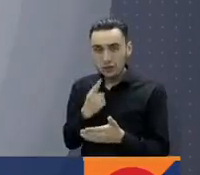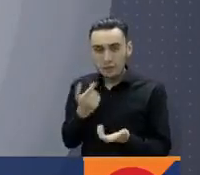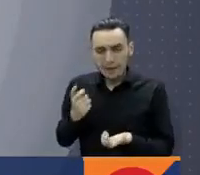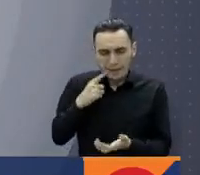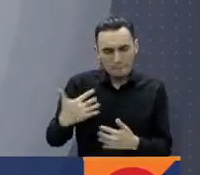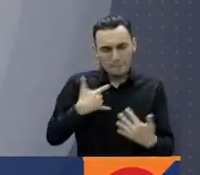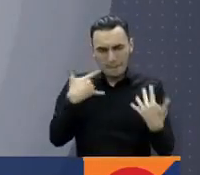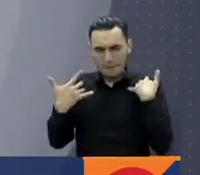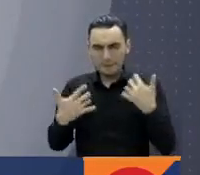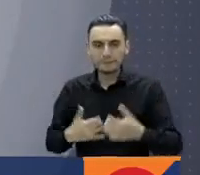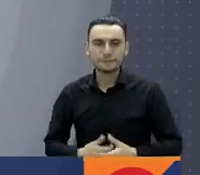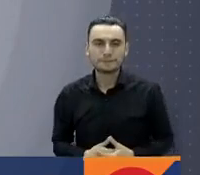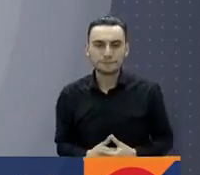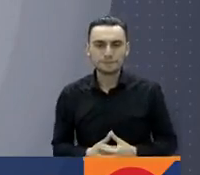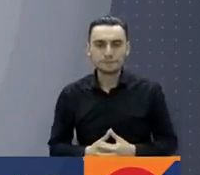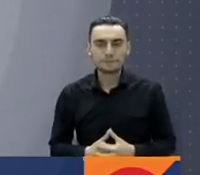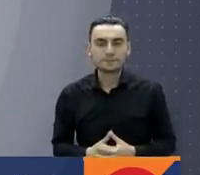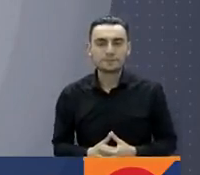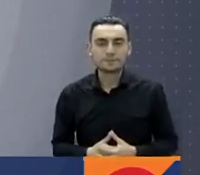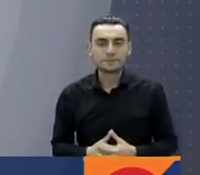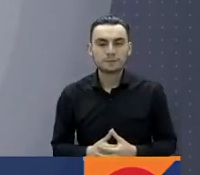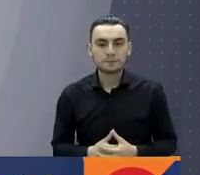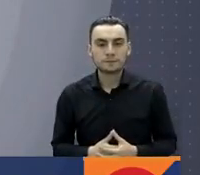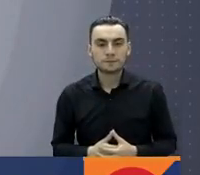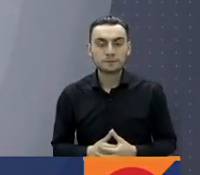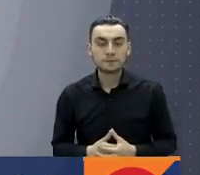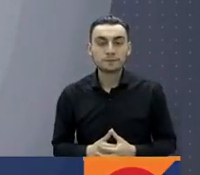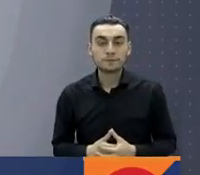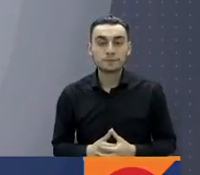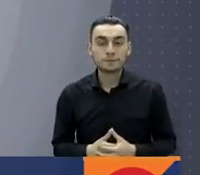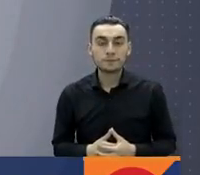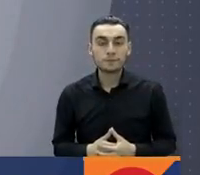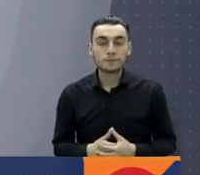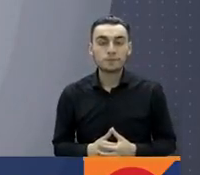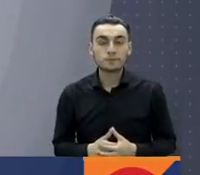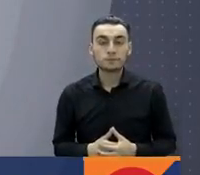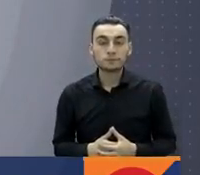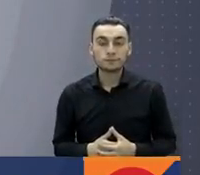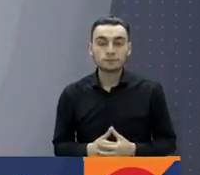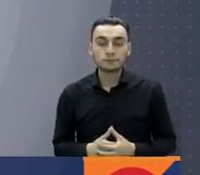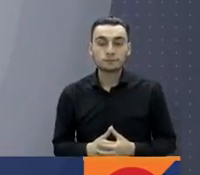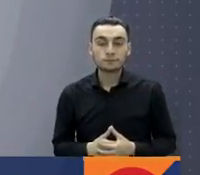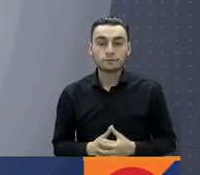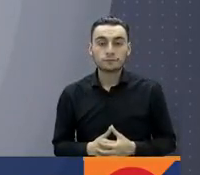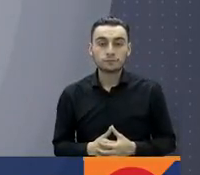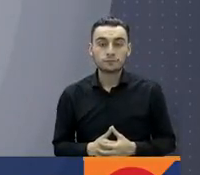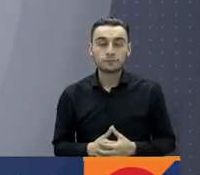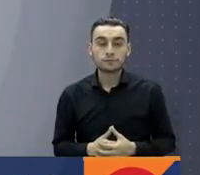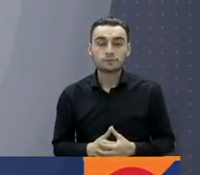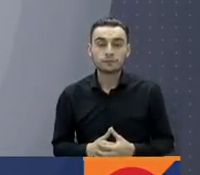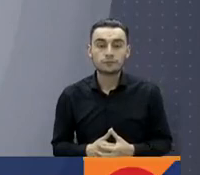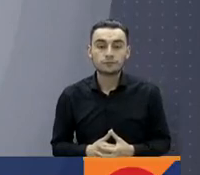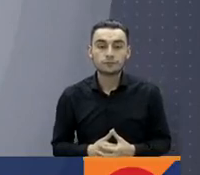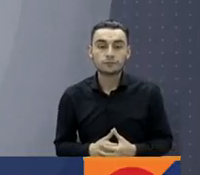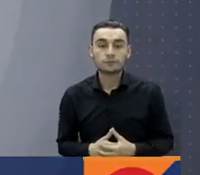resultaron heridos. Estamos en el piso, no va a pasar nada, tranquilo. No va a pasar nada.